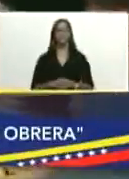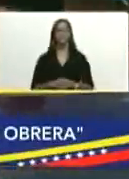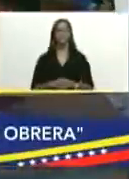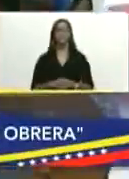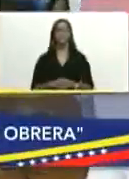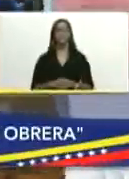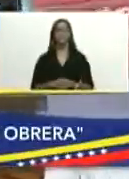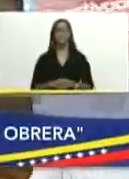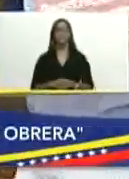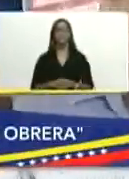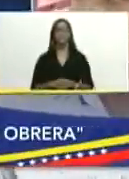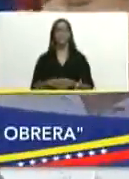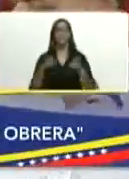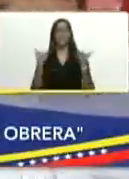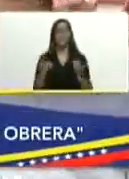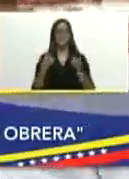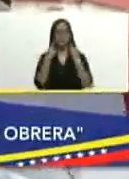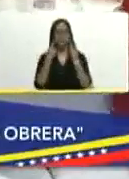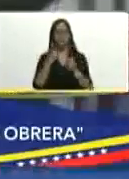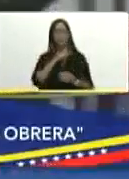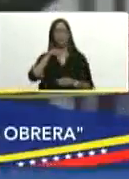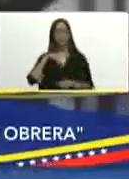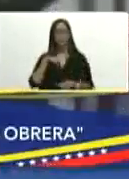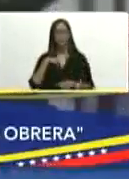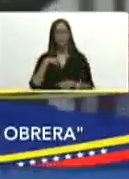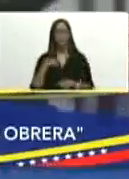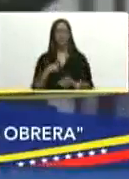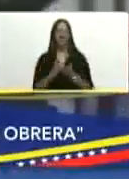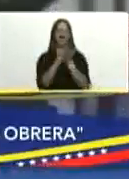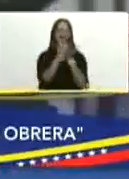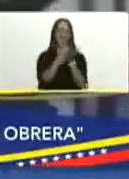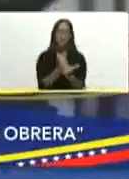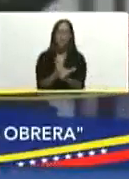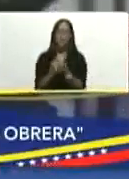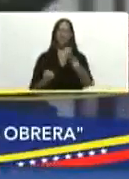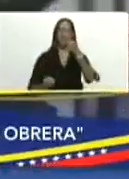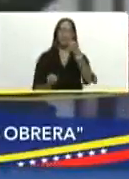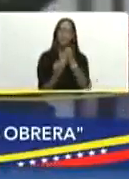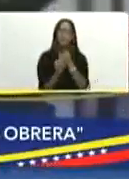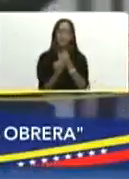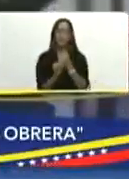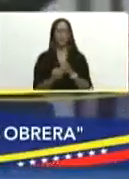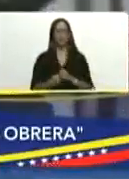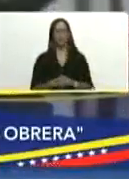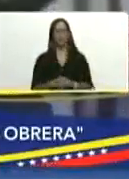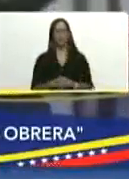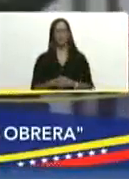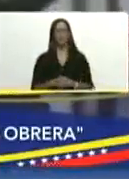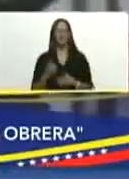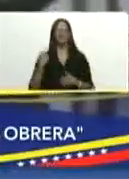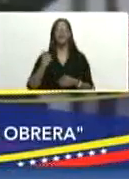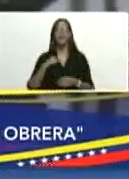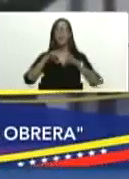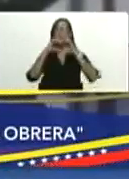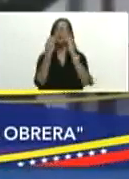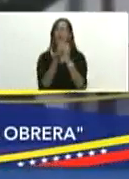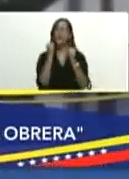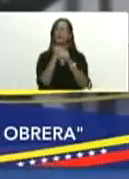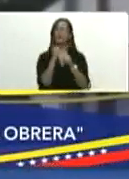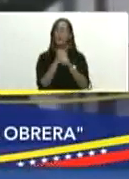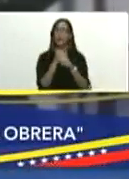y debemos nosotros ayudar apoyar tenemos una clase Obrera